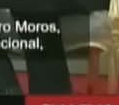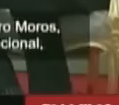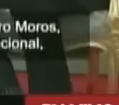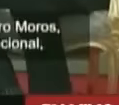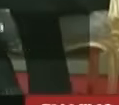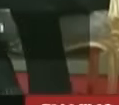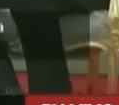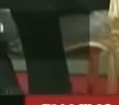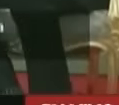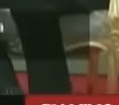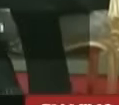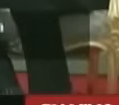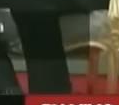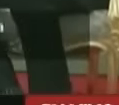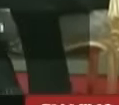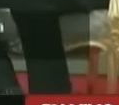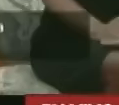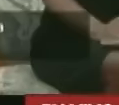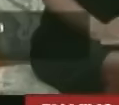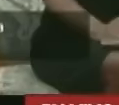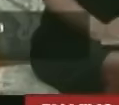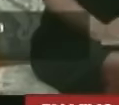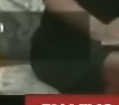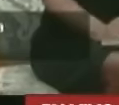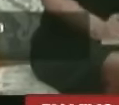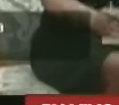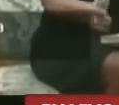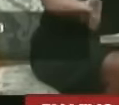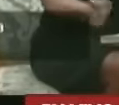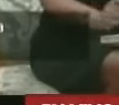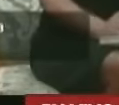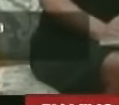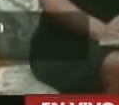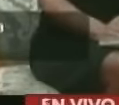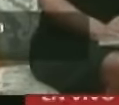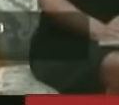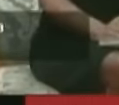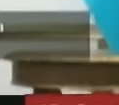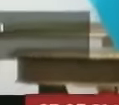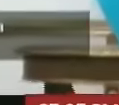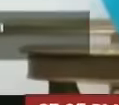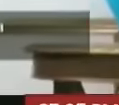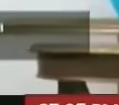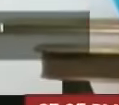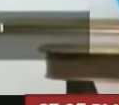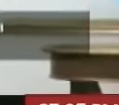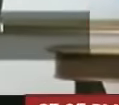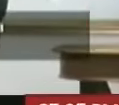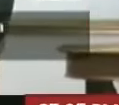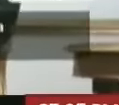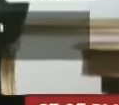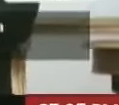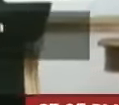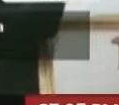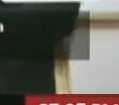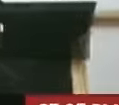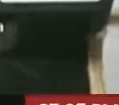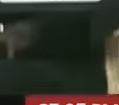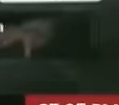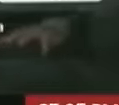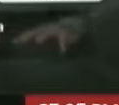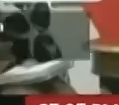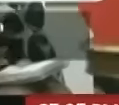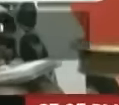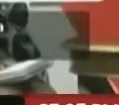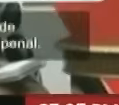Penal Internacional, Karim Khan, en su cuarta visita oficial al país, como parte de la agenda de trabajo para fortalecer el